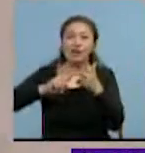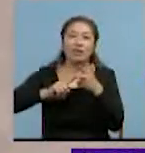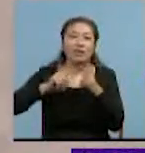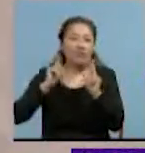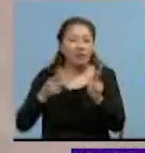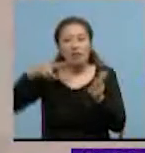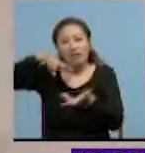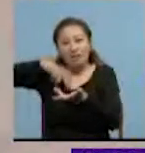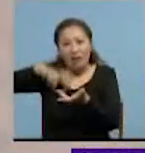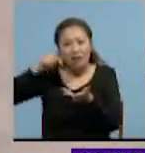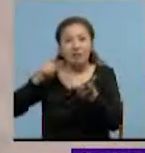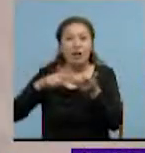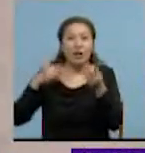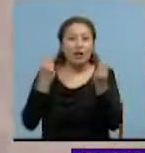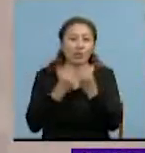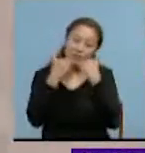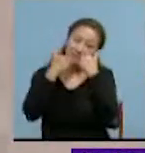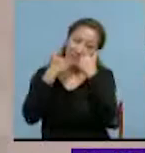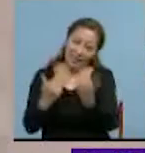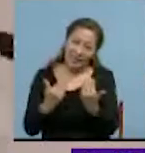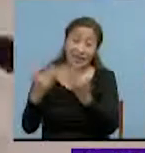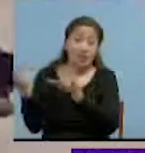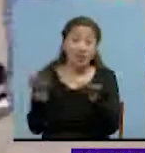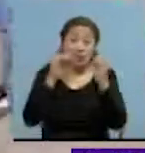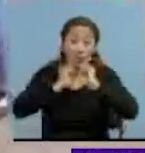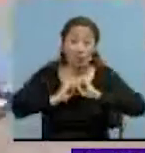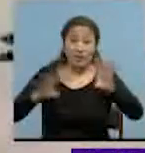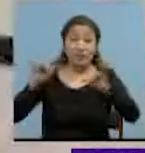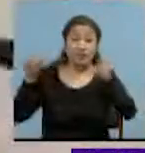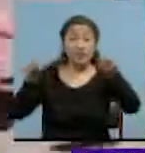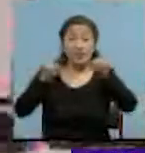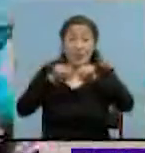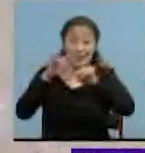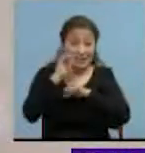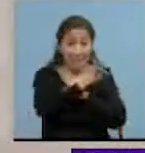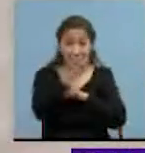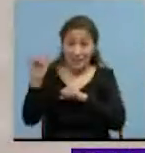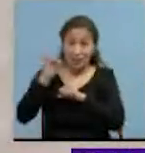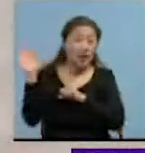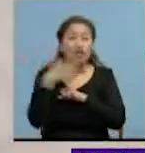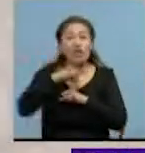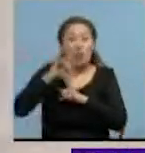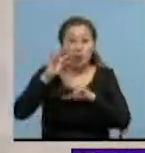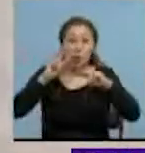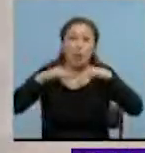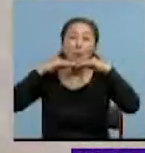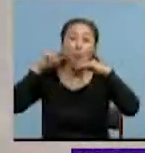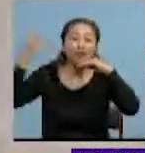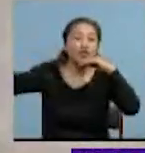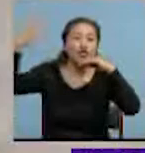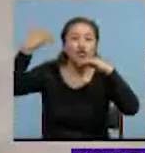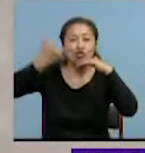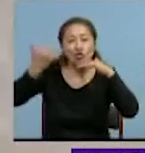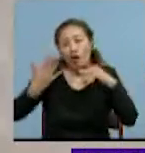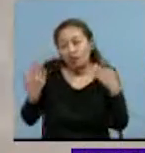también de Salta. Así que bueno, agradecido a ustedes por estar transmitiendo en vivo. Yo sé que nos mira toda la provincia, sol a pleno, como siempre